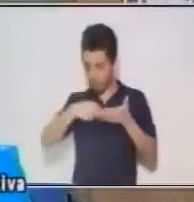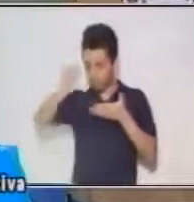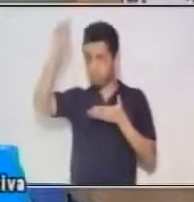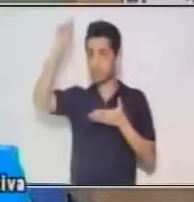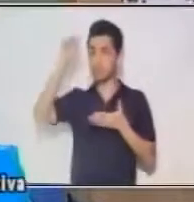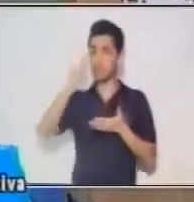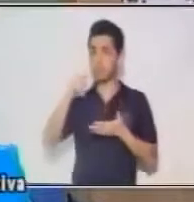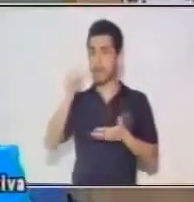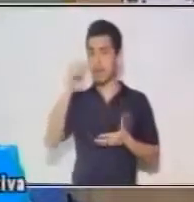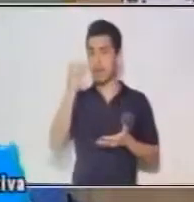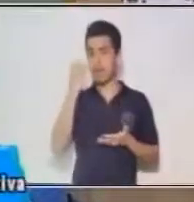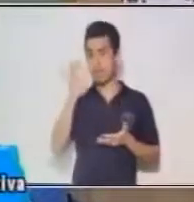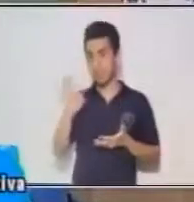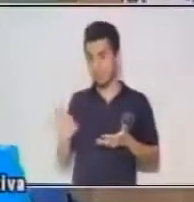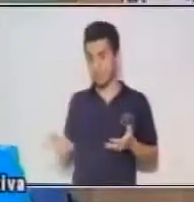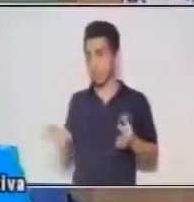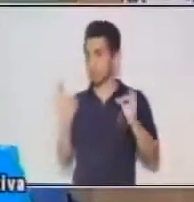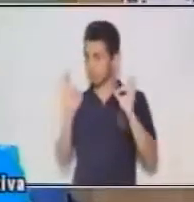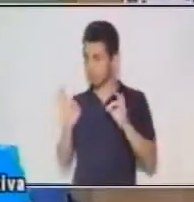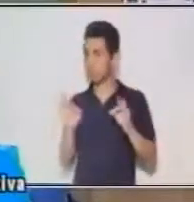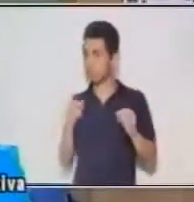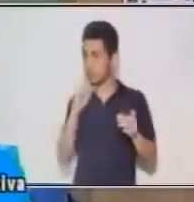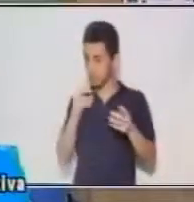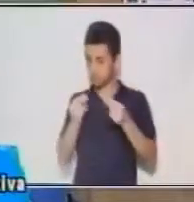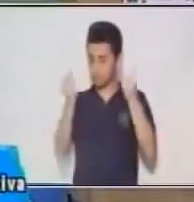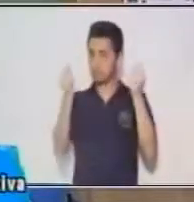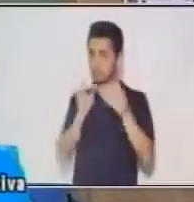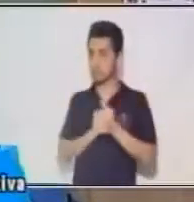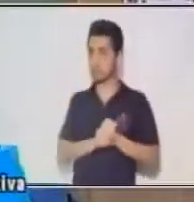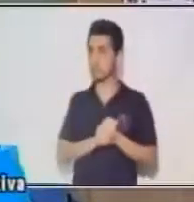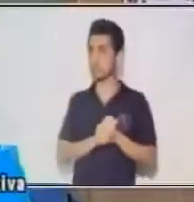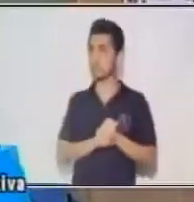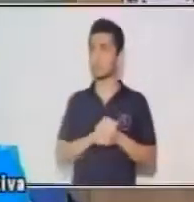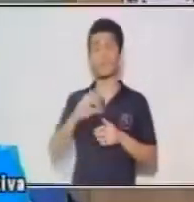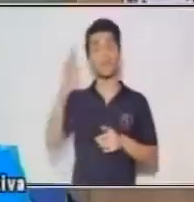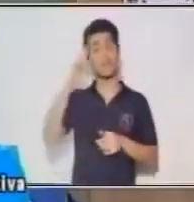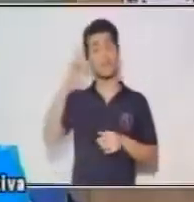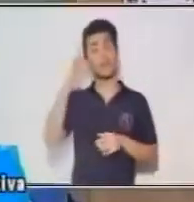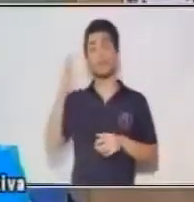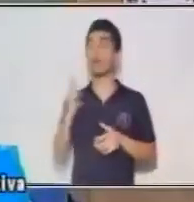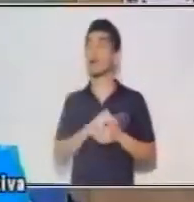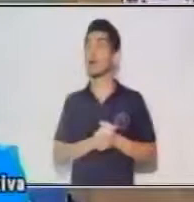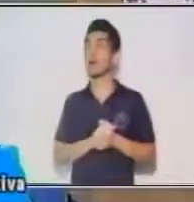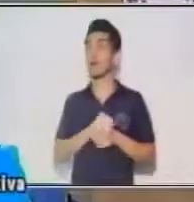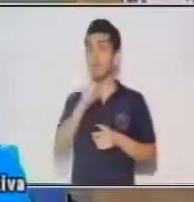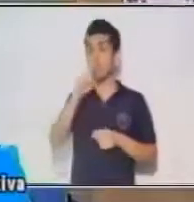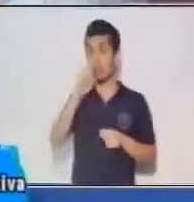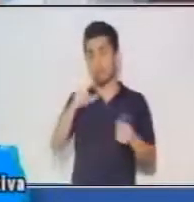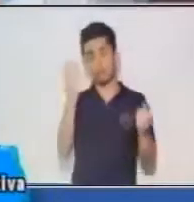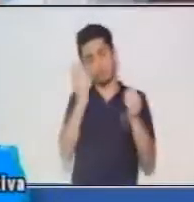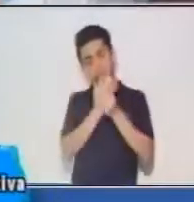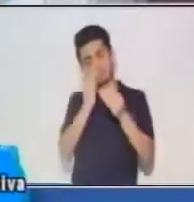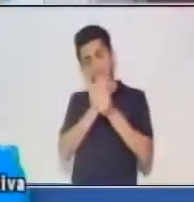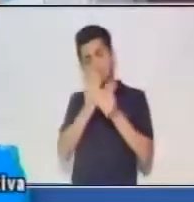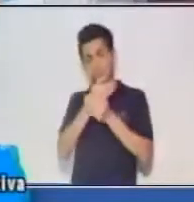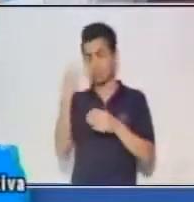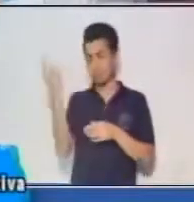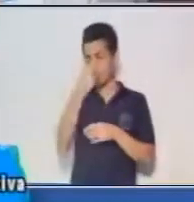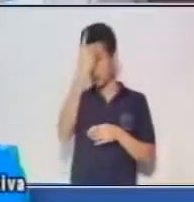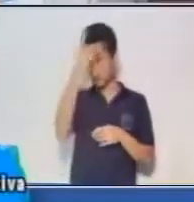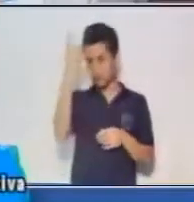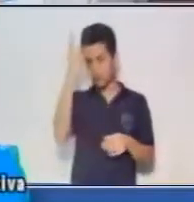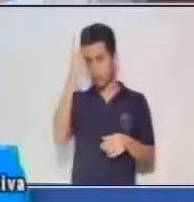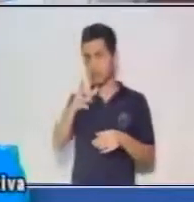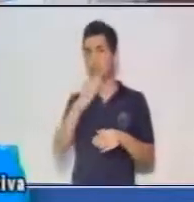sólidos y sobre todo eficaces. Recuerda que Debes guardar tus trabajos y ejercicios en